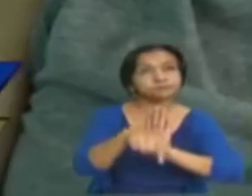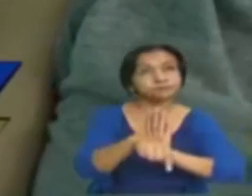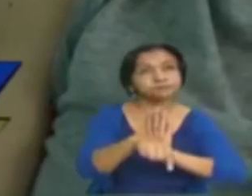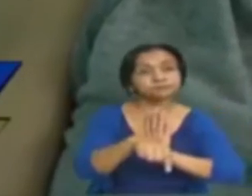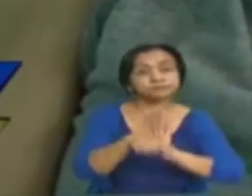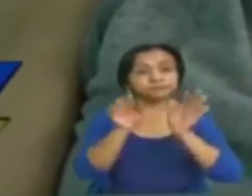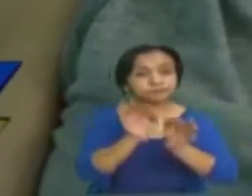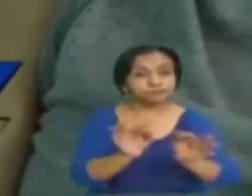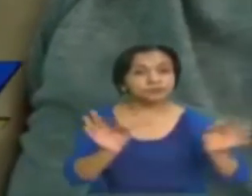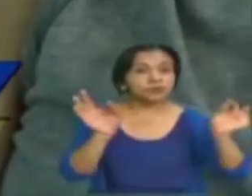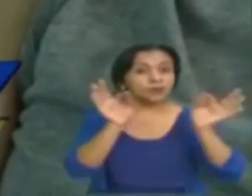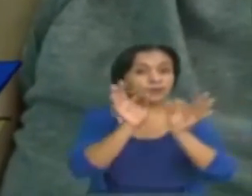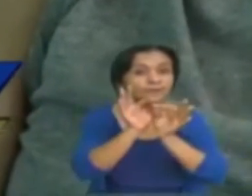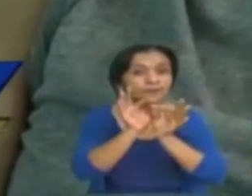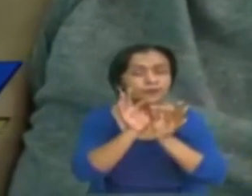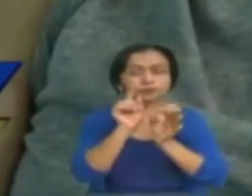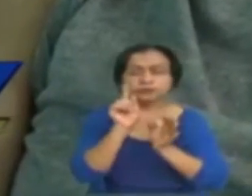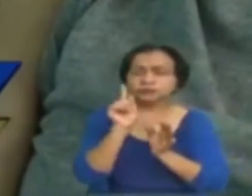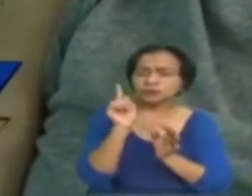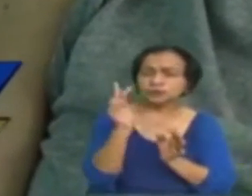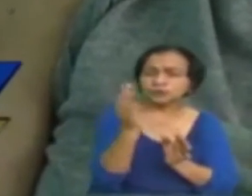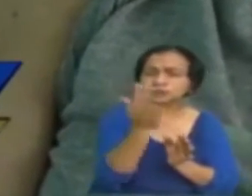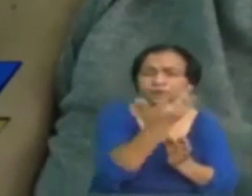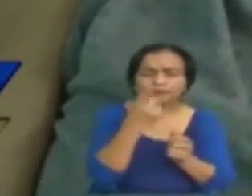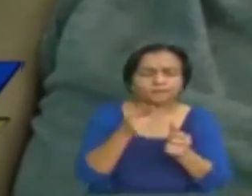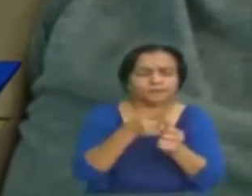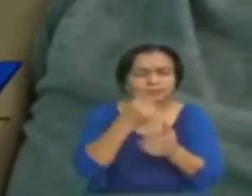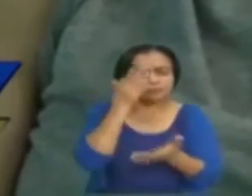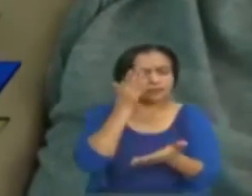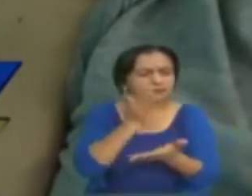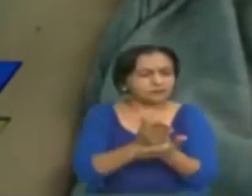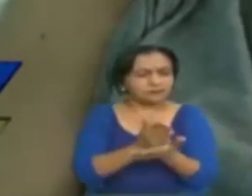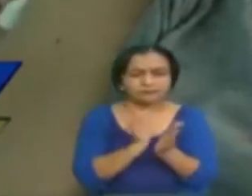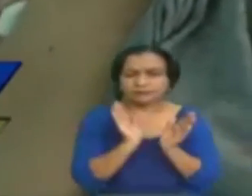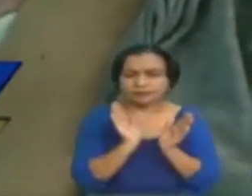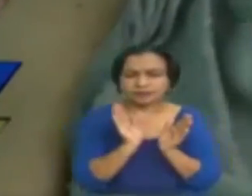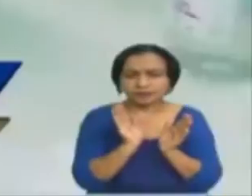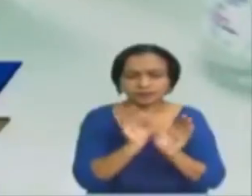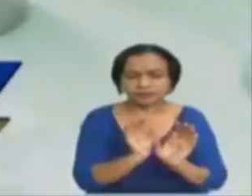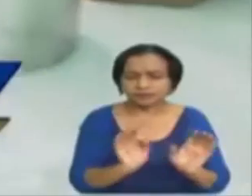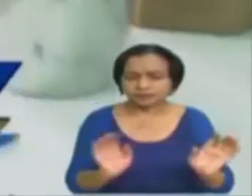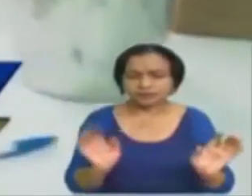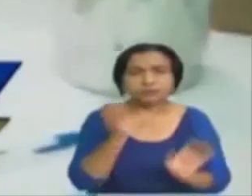Lazo, 7 de la mañana, La Libertad, Chontales,